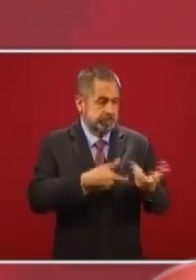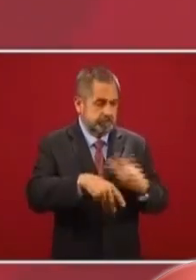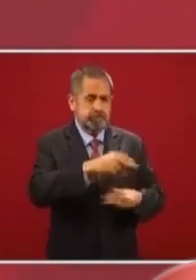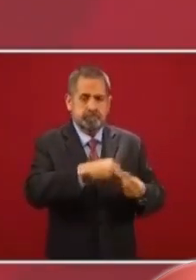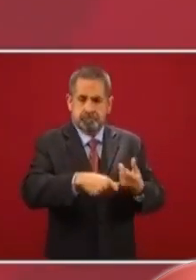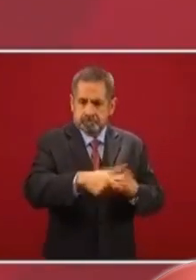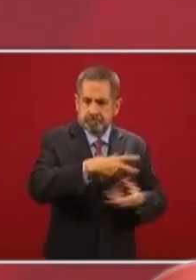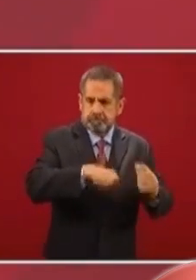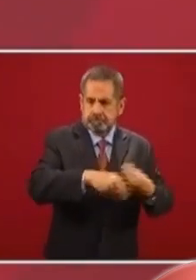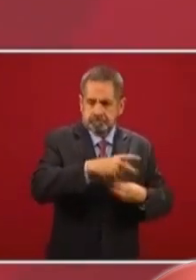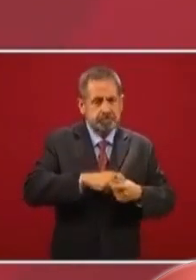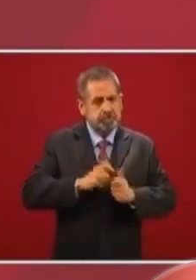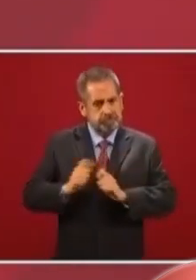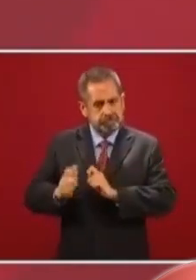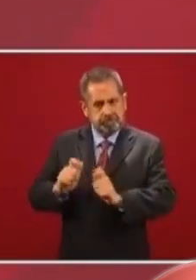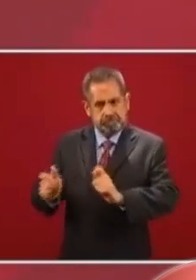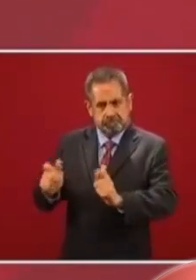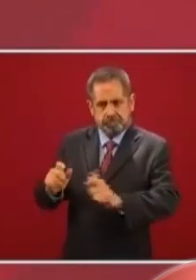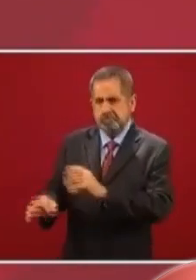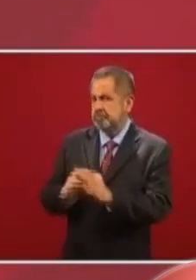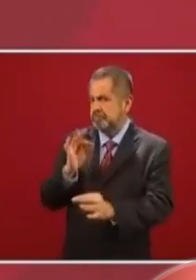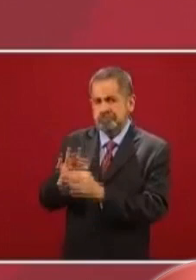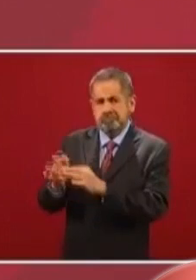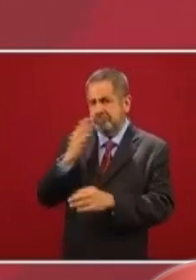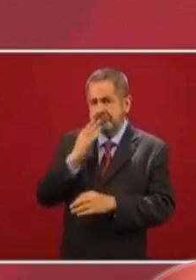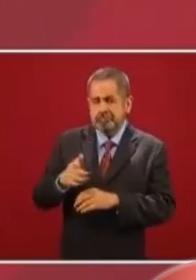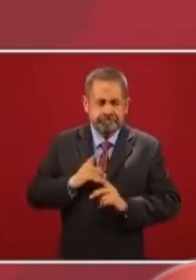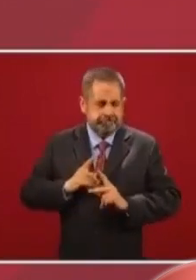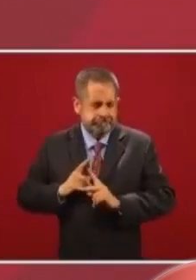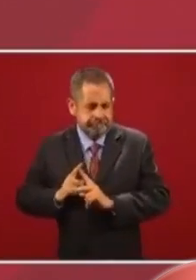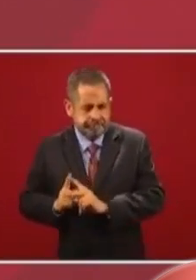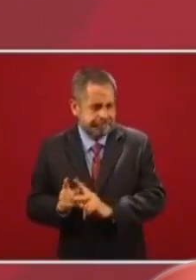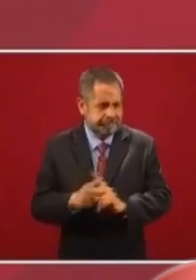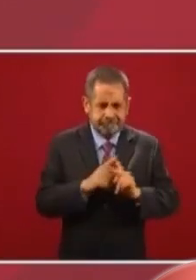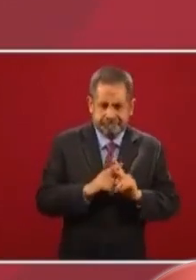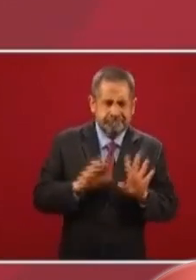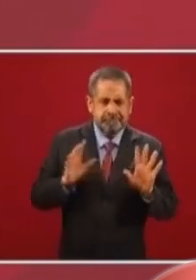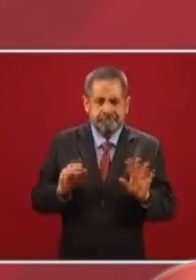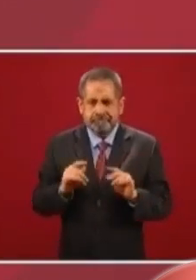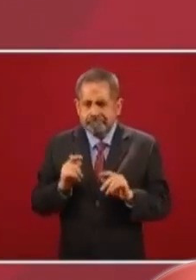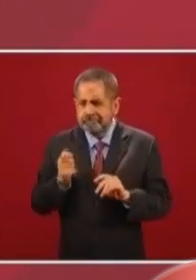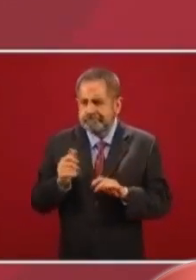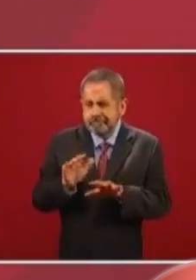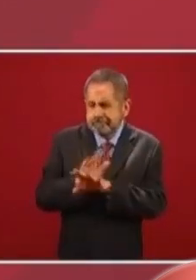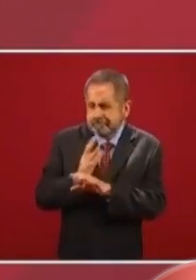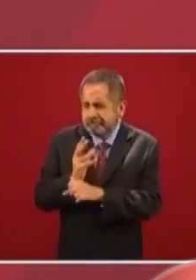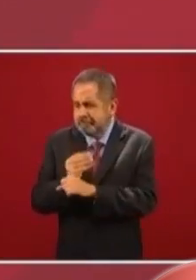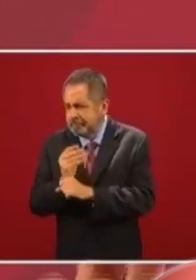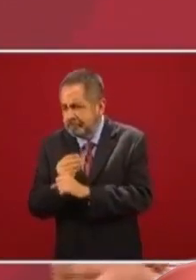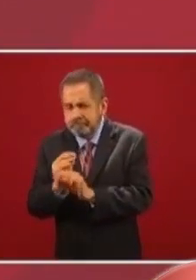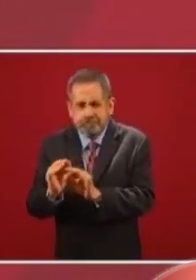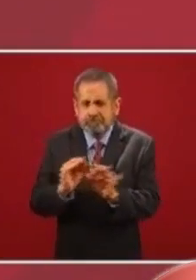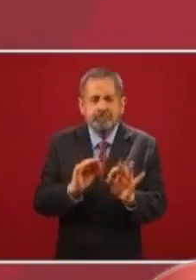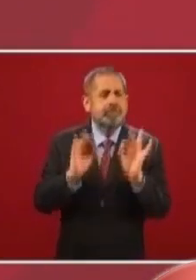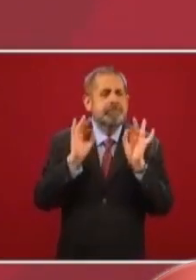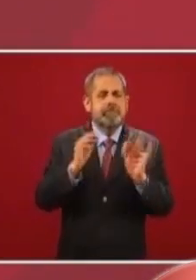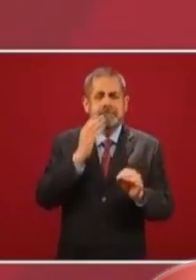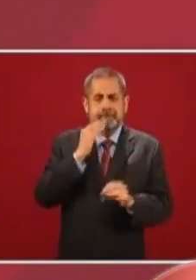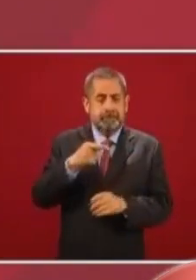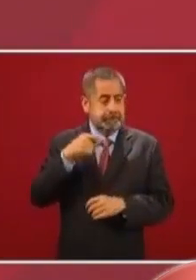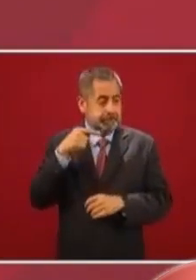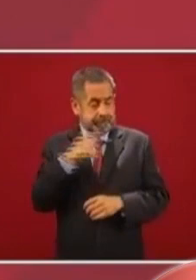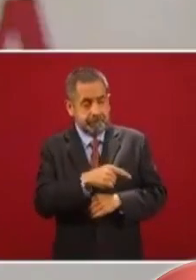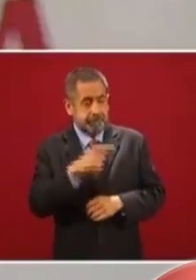es, al haber hecho el análisis financiero, haremos una modificación al título de concesión para que con cargo a ese